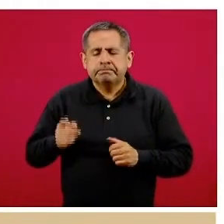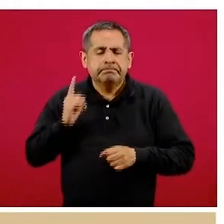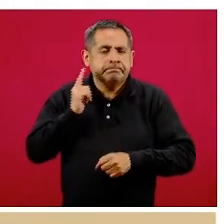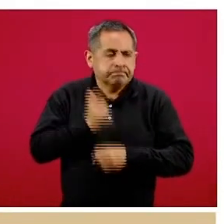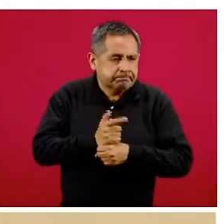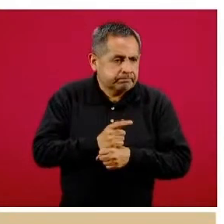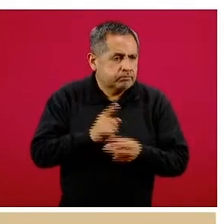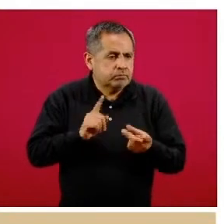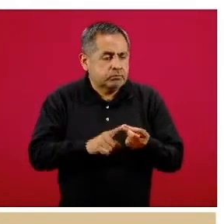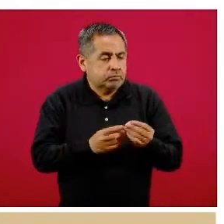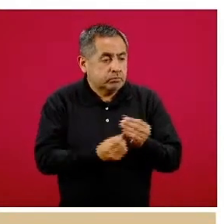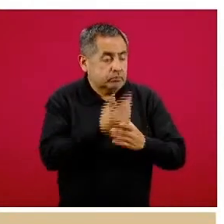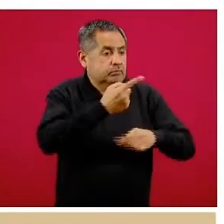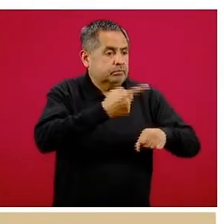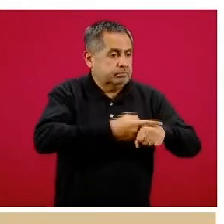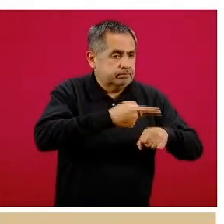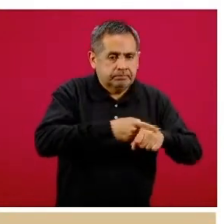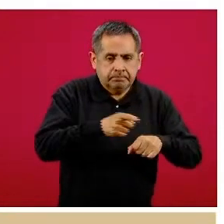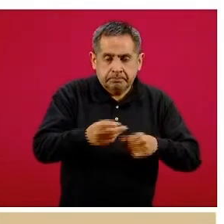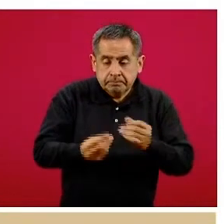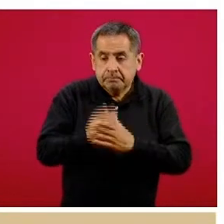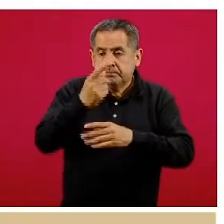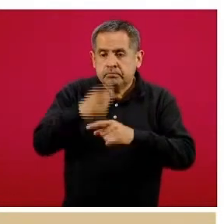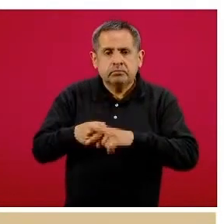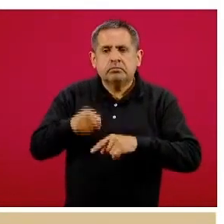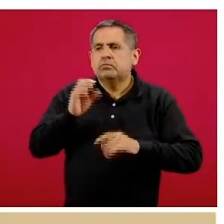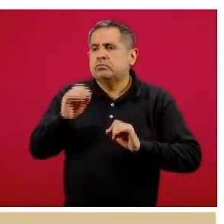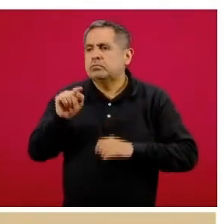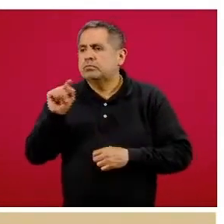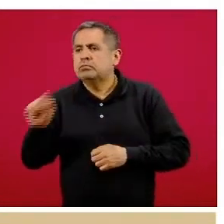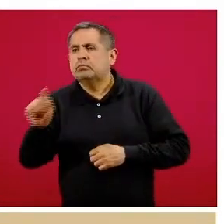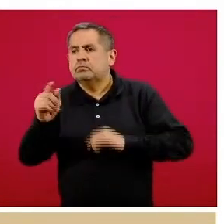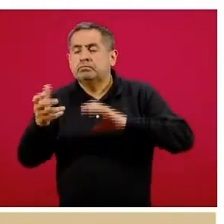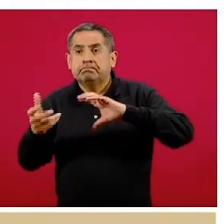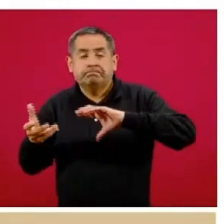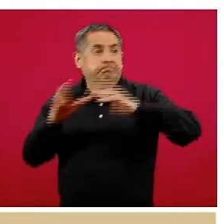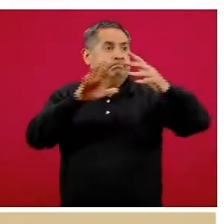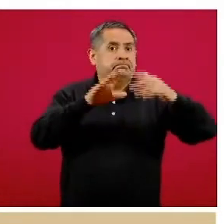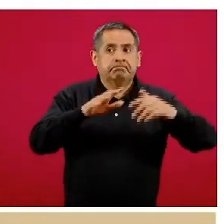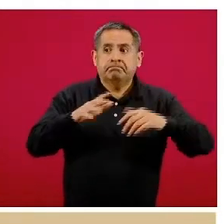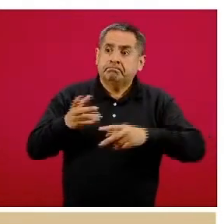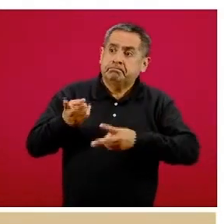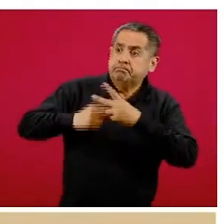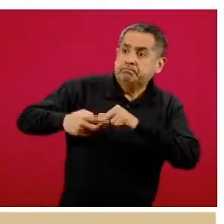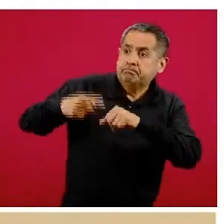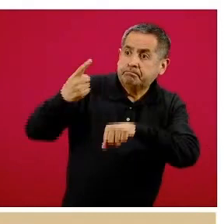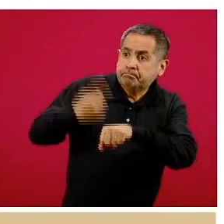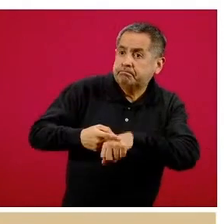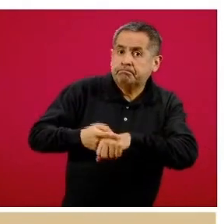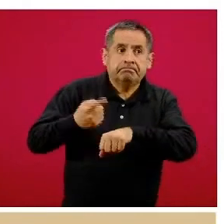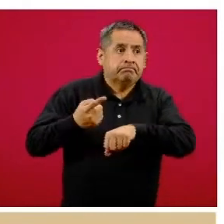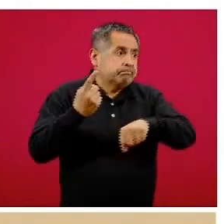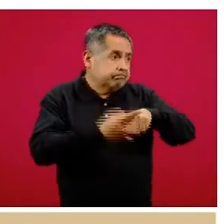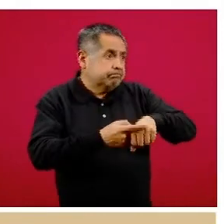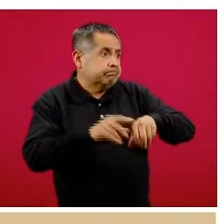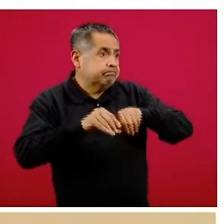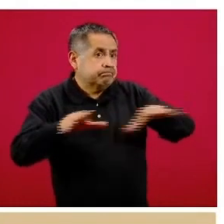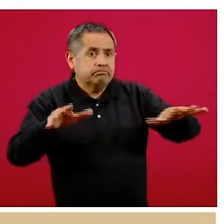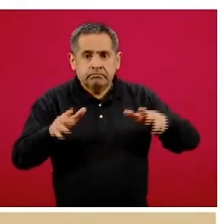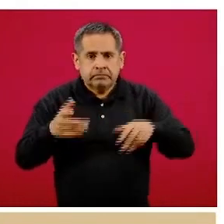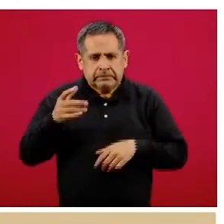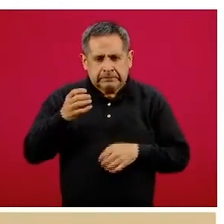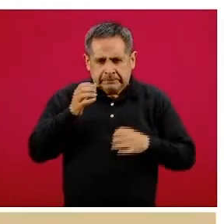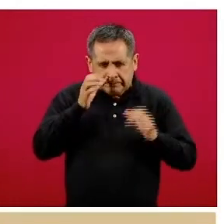eventos epidemiológicos y desastres naturales que vayan o que puedan poner en riesgo la salud de la población, detectar así